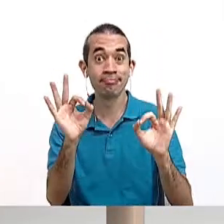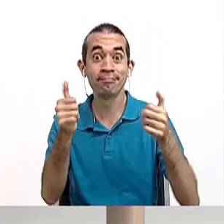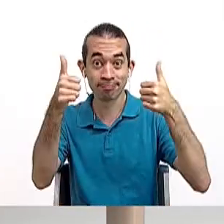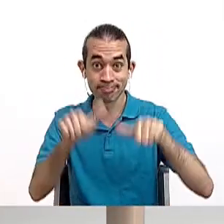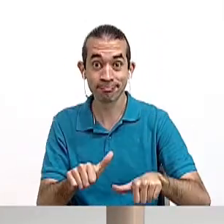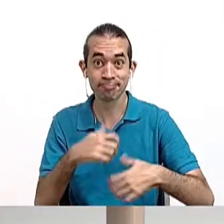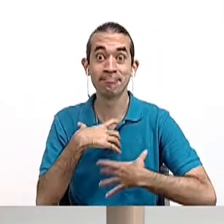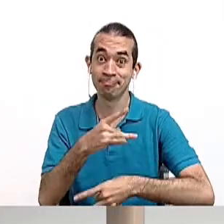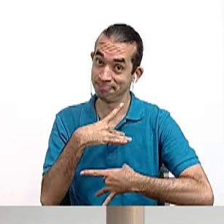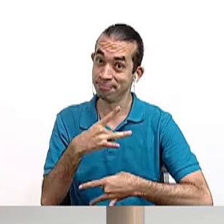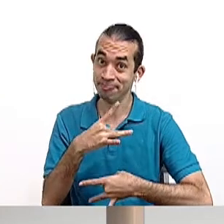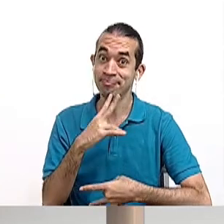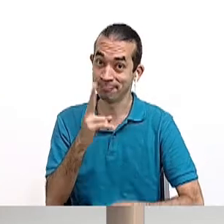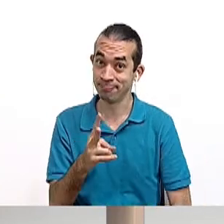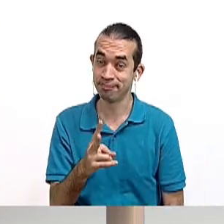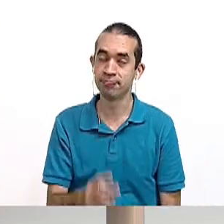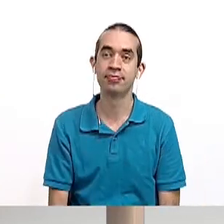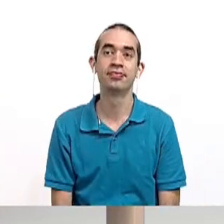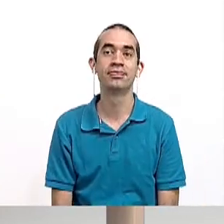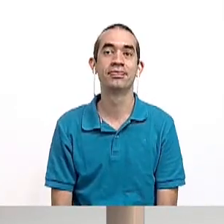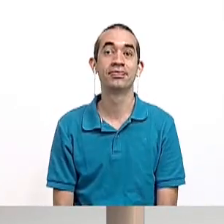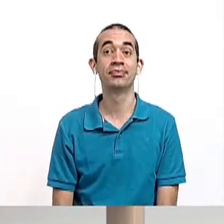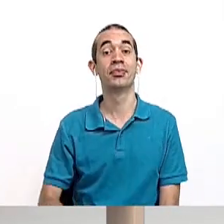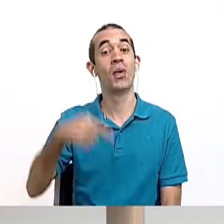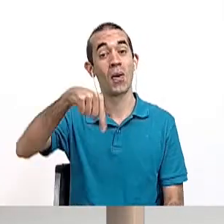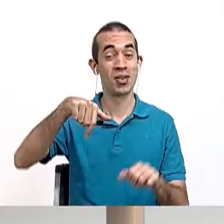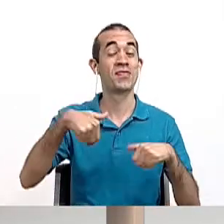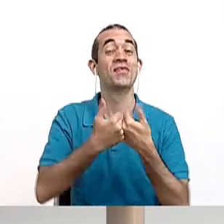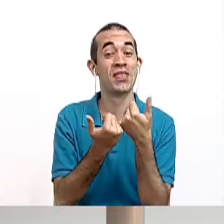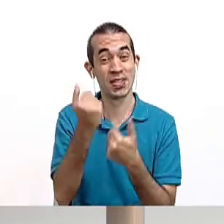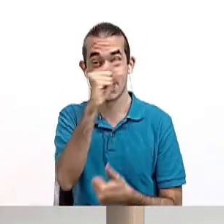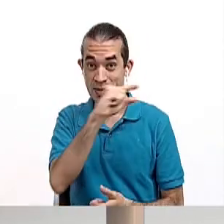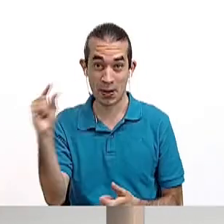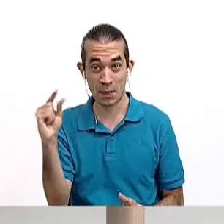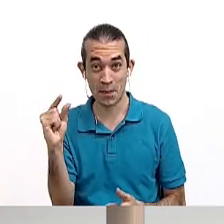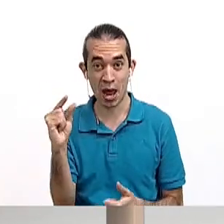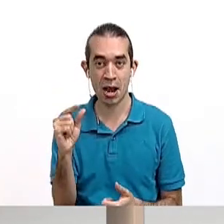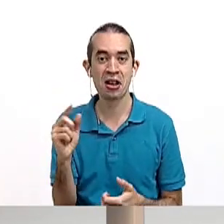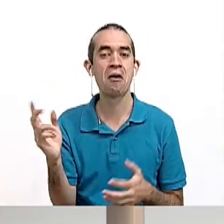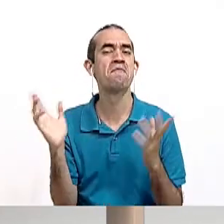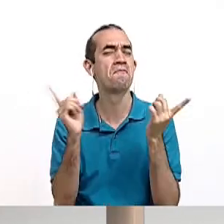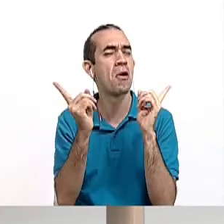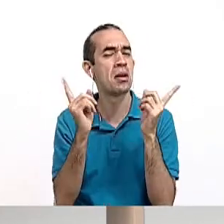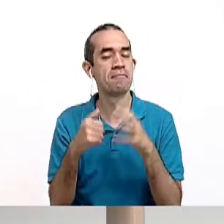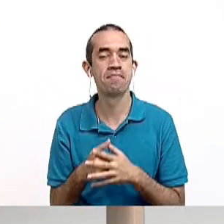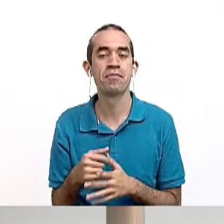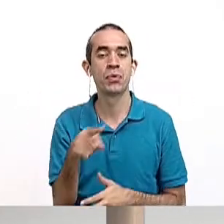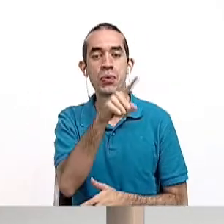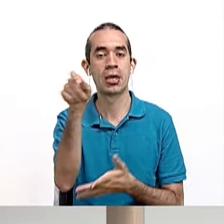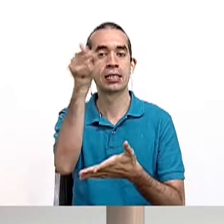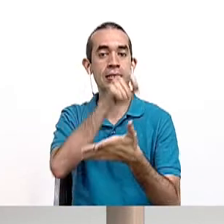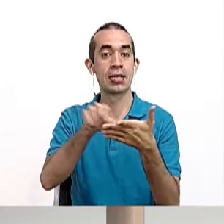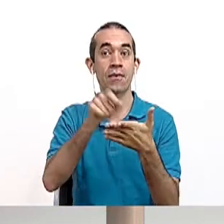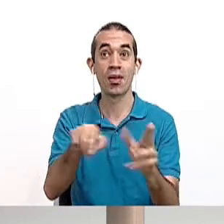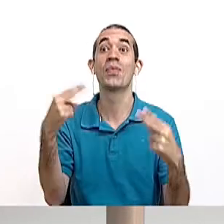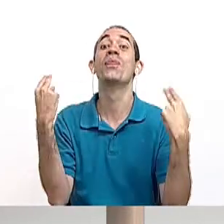Interesante, ¿sí? Vean, el reto de esta semana va a consistir en que ustedes escriban una